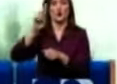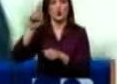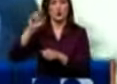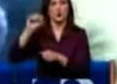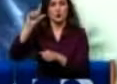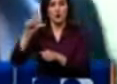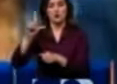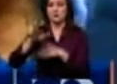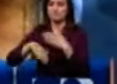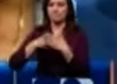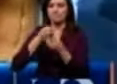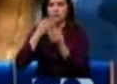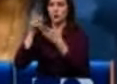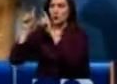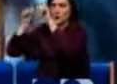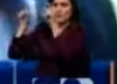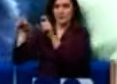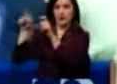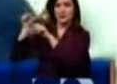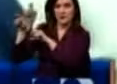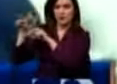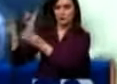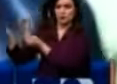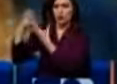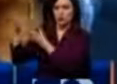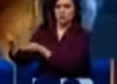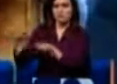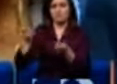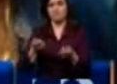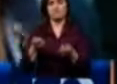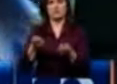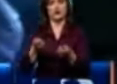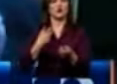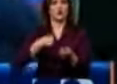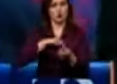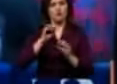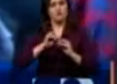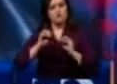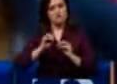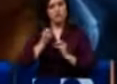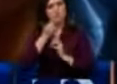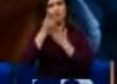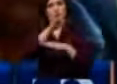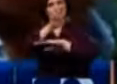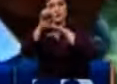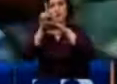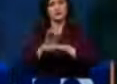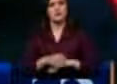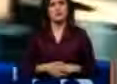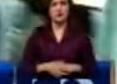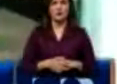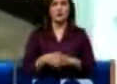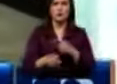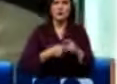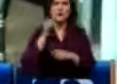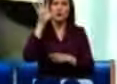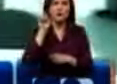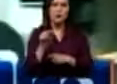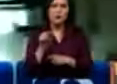los informes que mande discutir las ventas realizadas, vamos a presentar el informe correspondiente al directorio. ¿Pero se vendieron 5.000 entradas a una sola persona